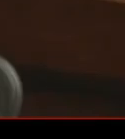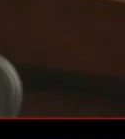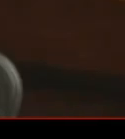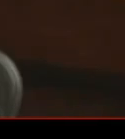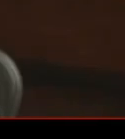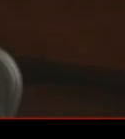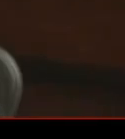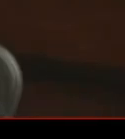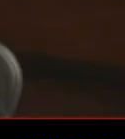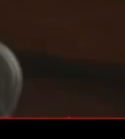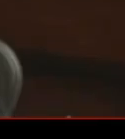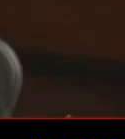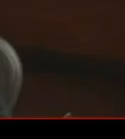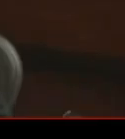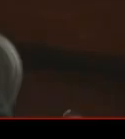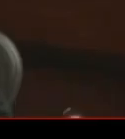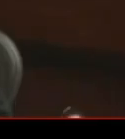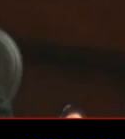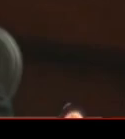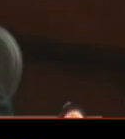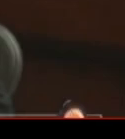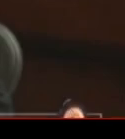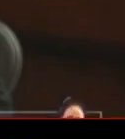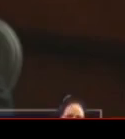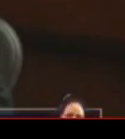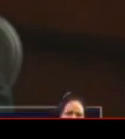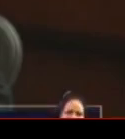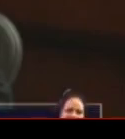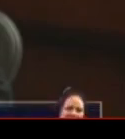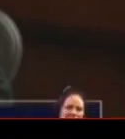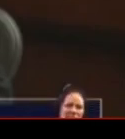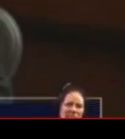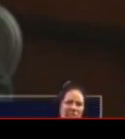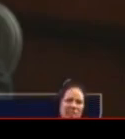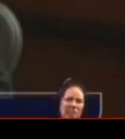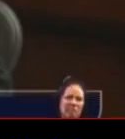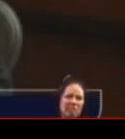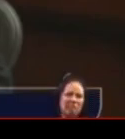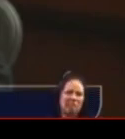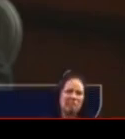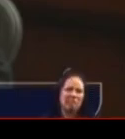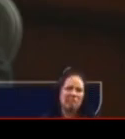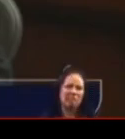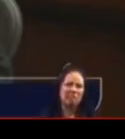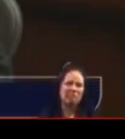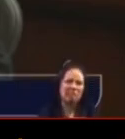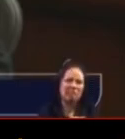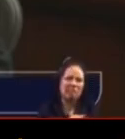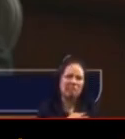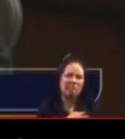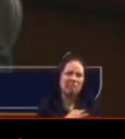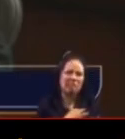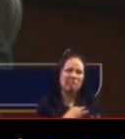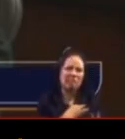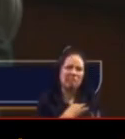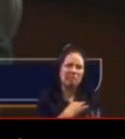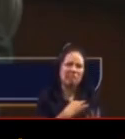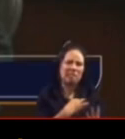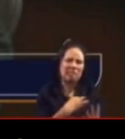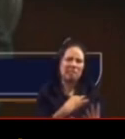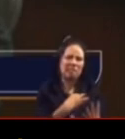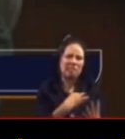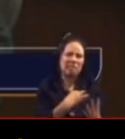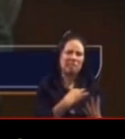presidente estamos prácticamente a un mes y medio de las elecciones locales y esta es la oportunidad para no olvidar